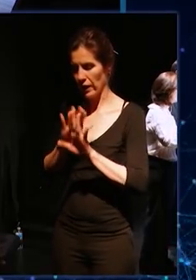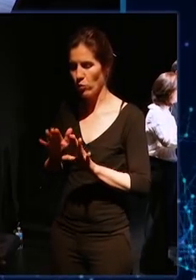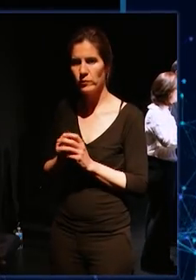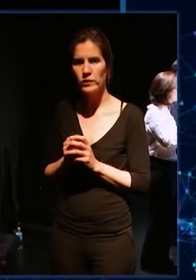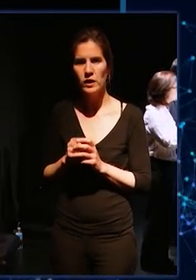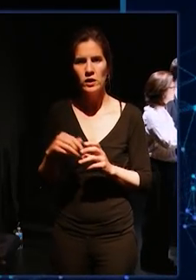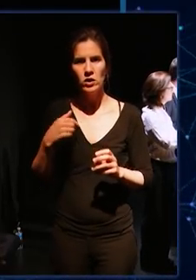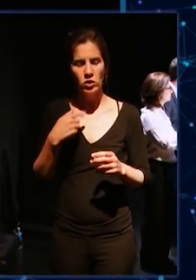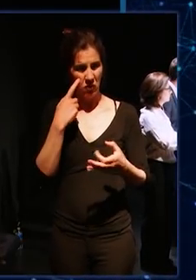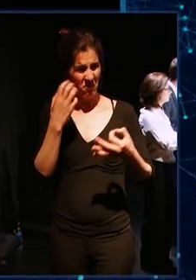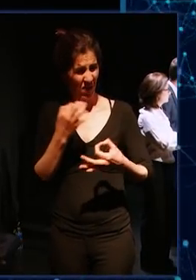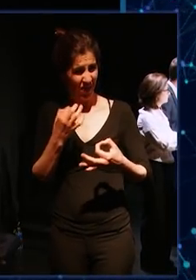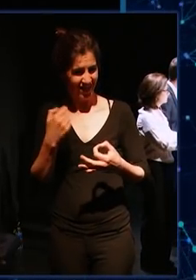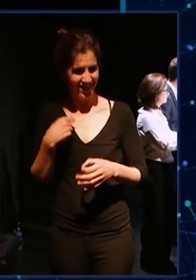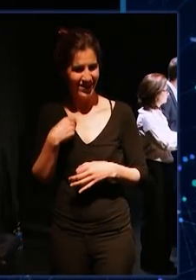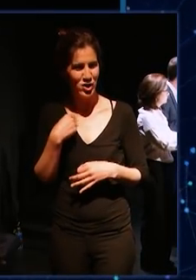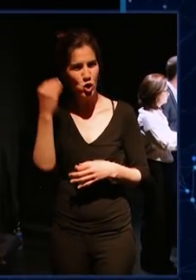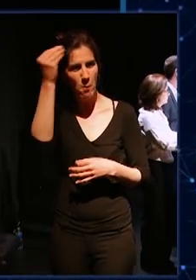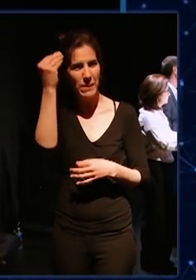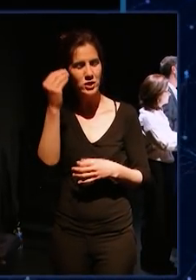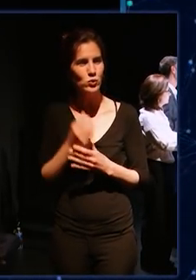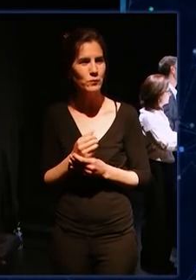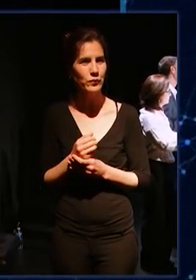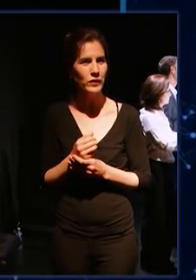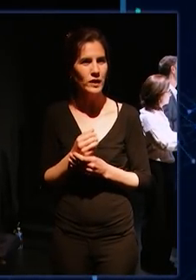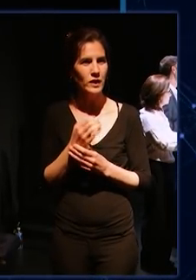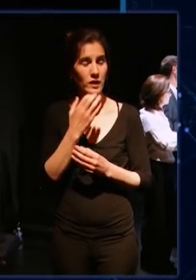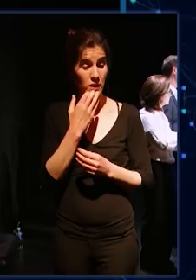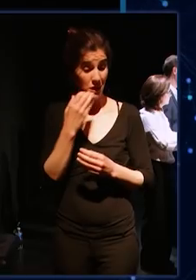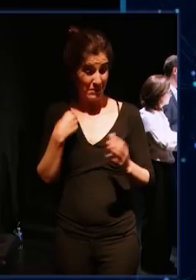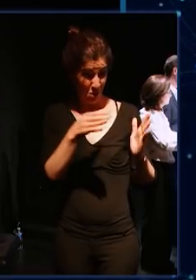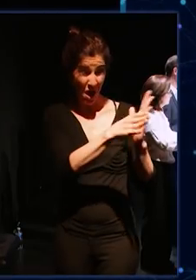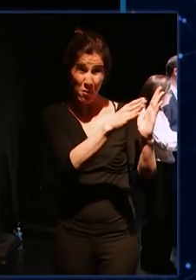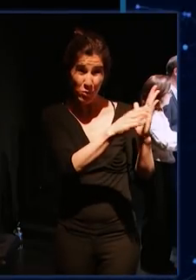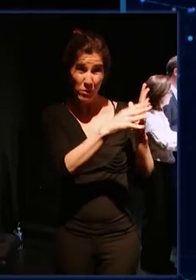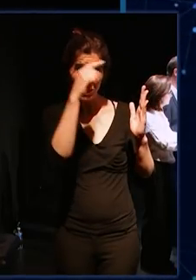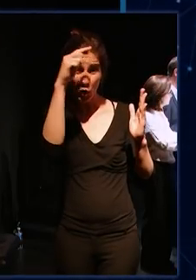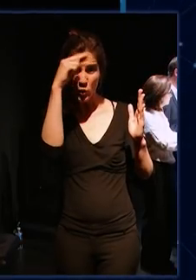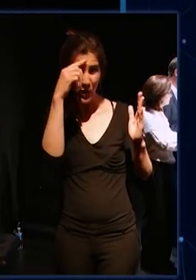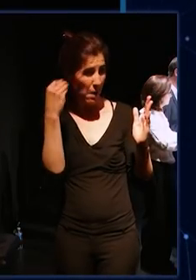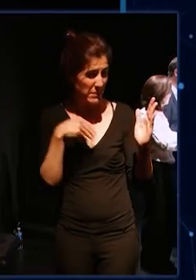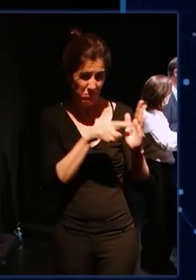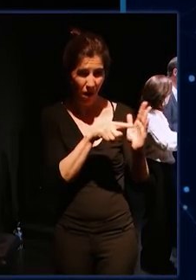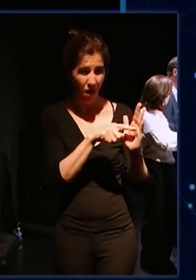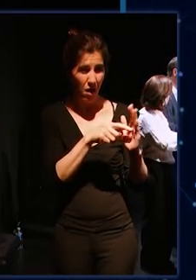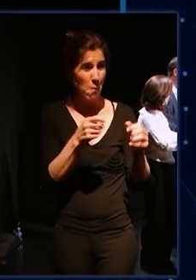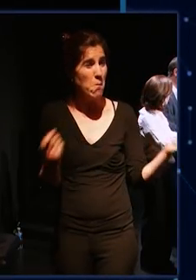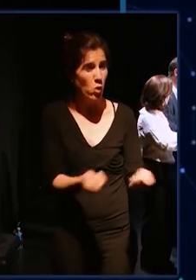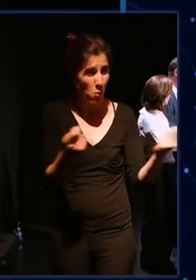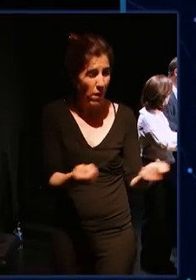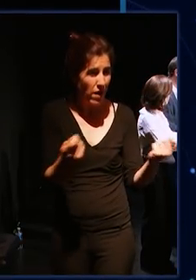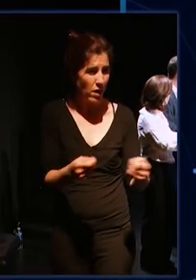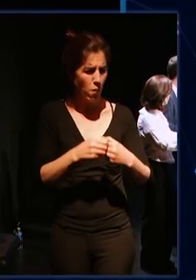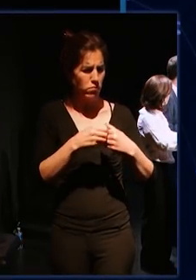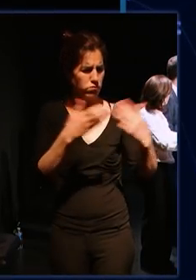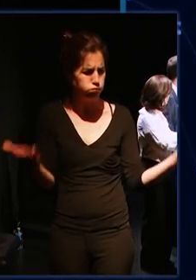la verdad, yo creo que promover esa misma programación cultural, abrirla al mundo y